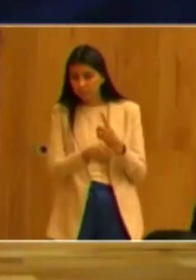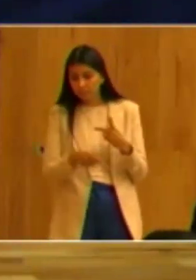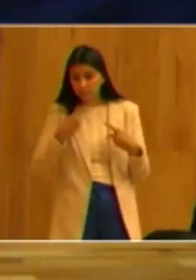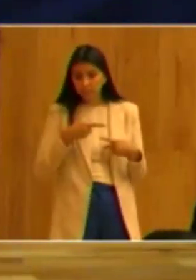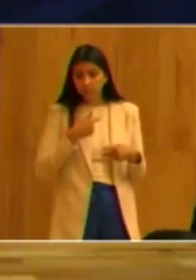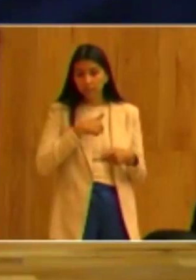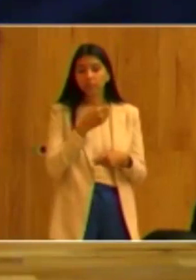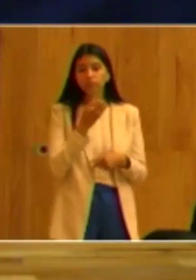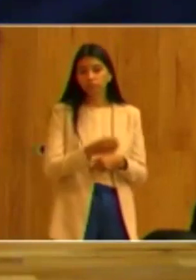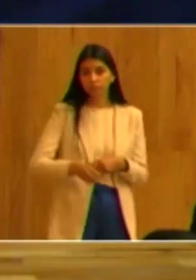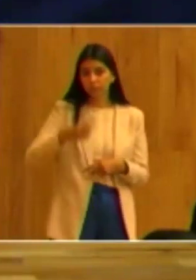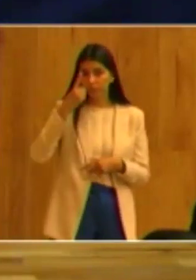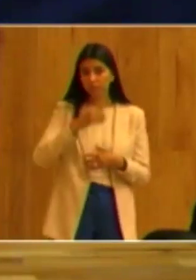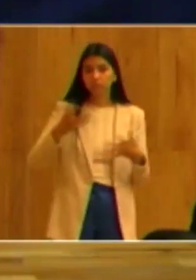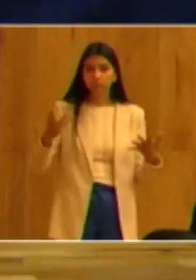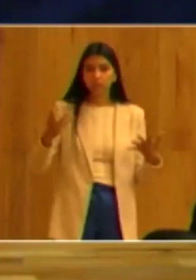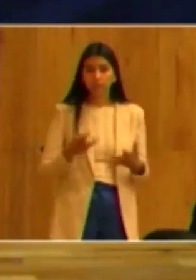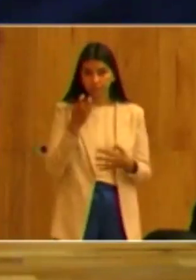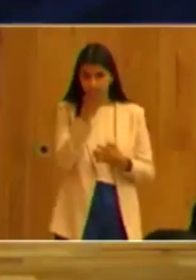estamos obligados a realizar ese